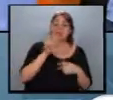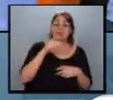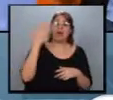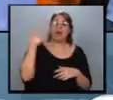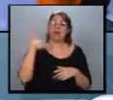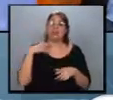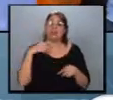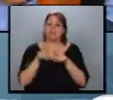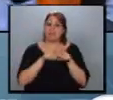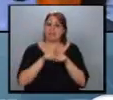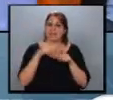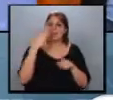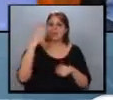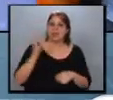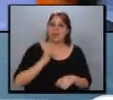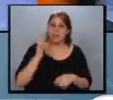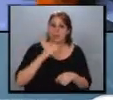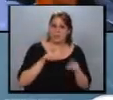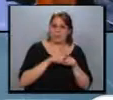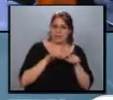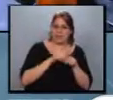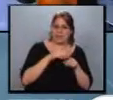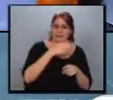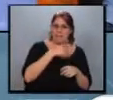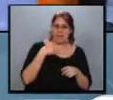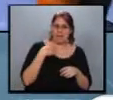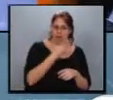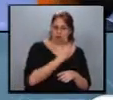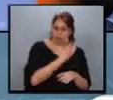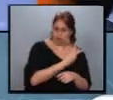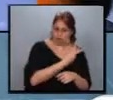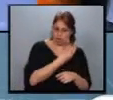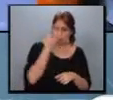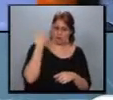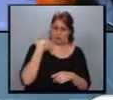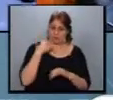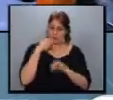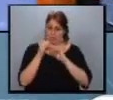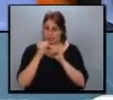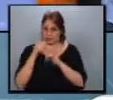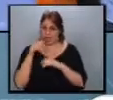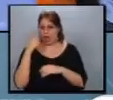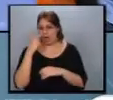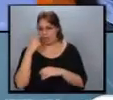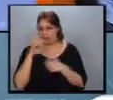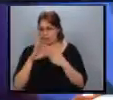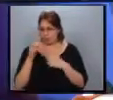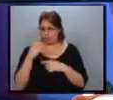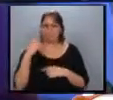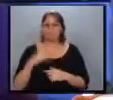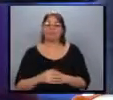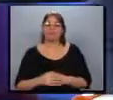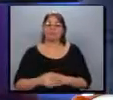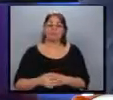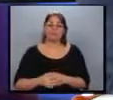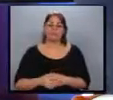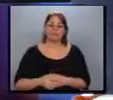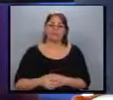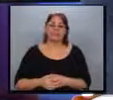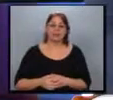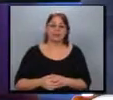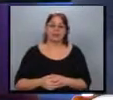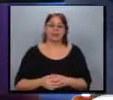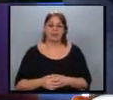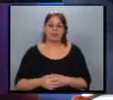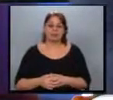pareja de Marcela Tiner. Y dice, cuando ellos eran chicos, esto le habrá contado Garfunkel a Vannucci. Claro, claro, claro. Repartió, le dio letra, ¿no? Repartió